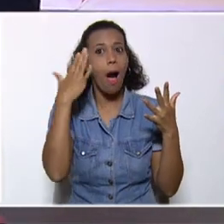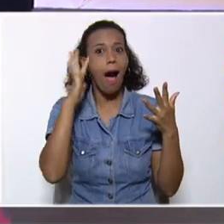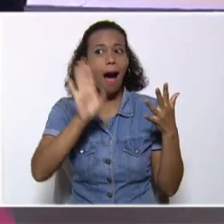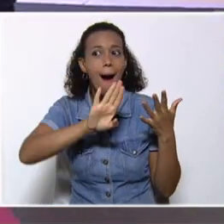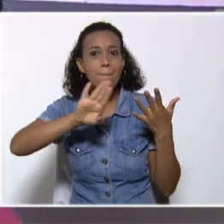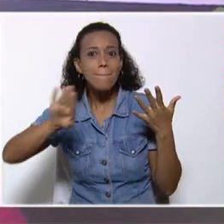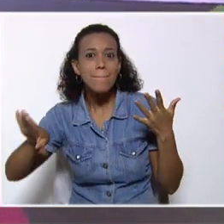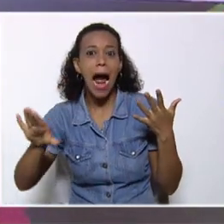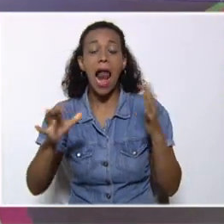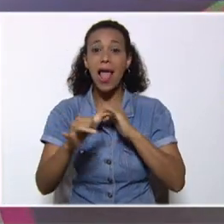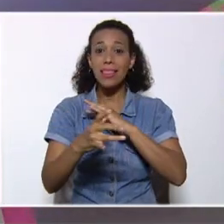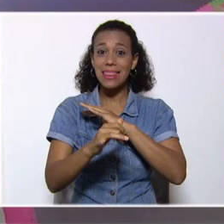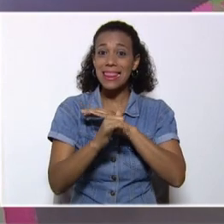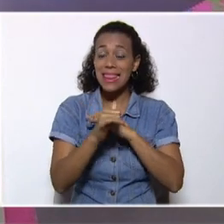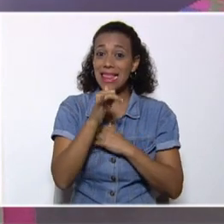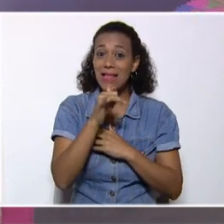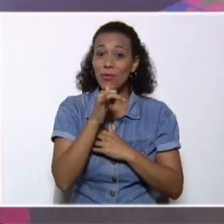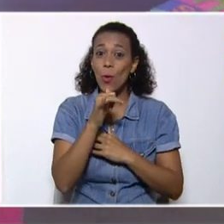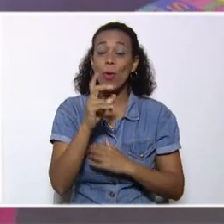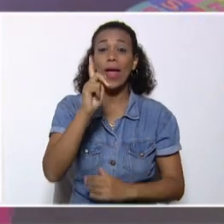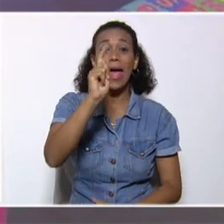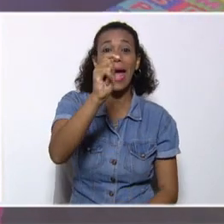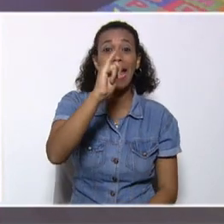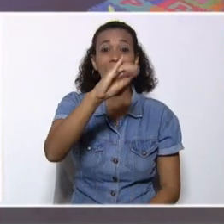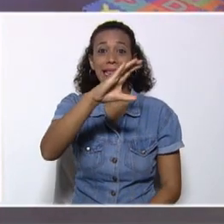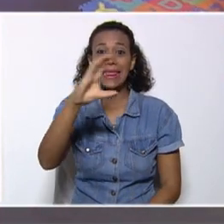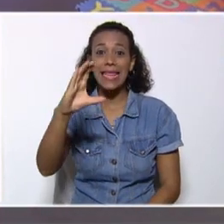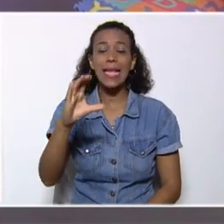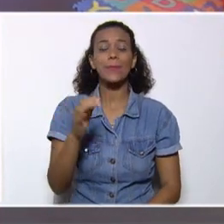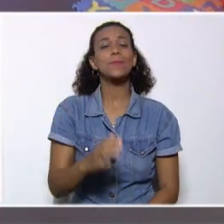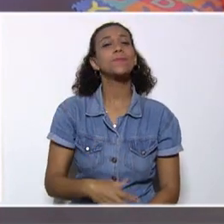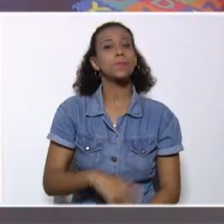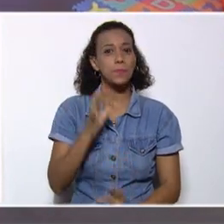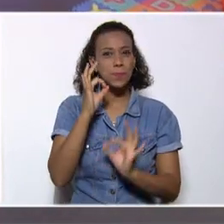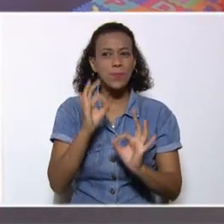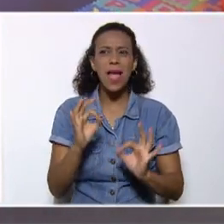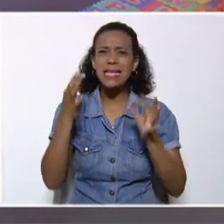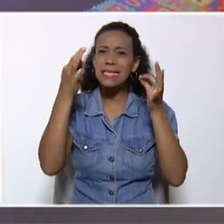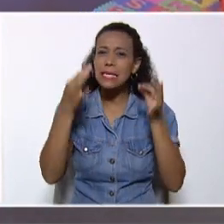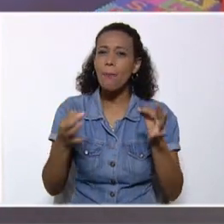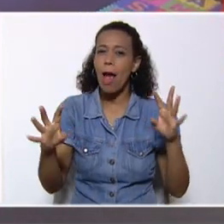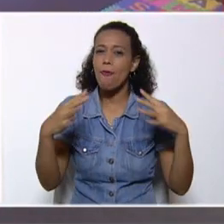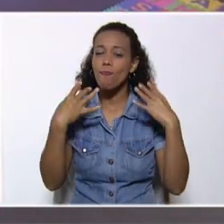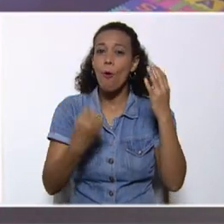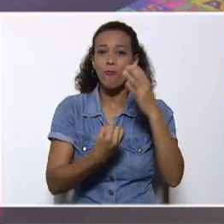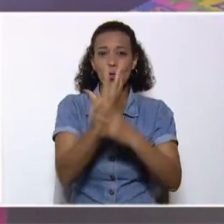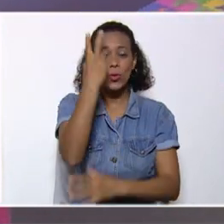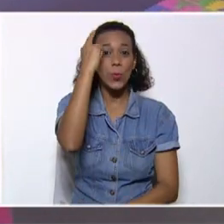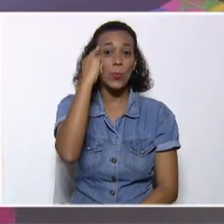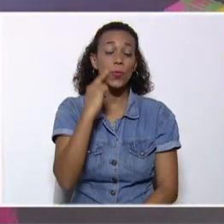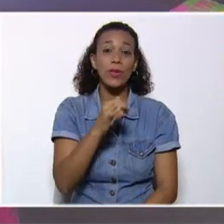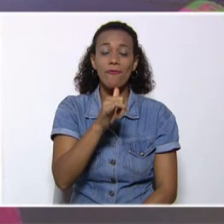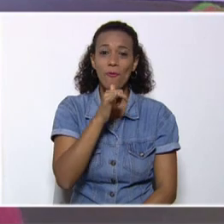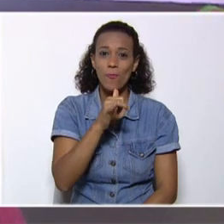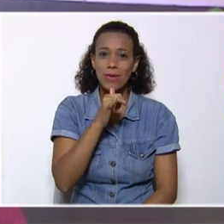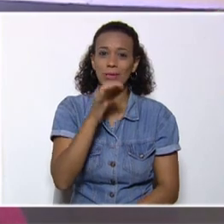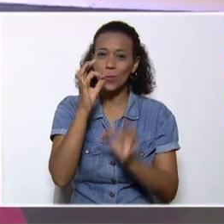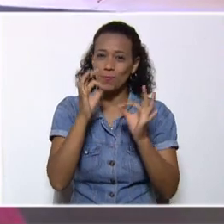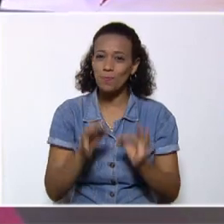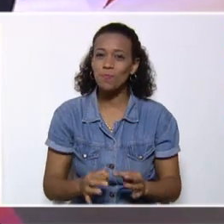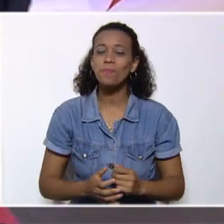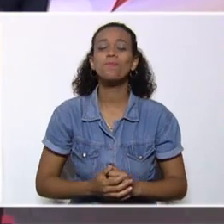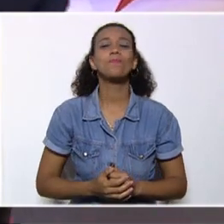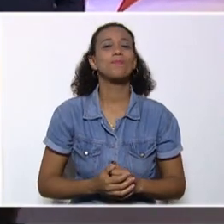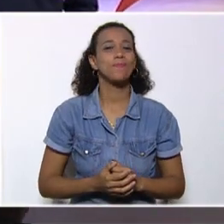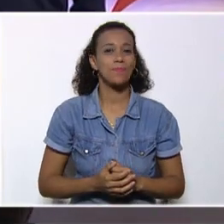dejaremos atrás las tecnologías de información y comunicación que nos garantiza siempre la Fundación Bolivariana de Informática